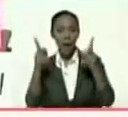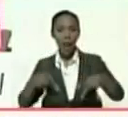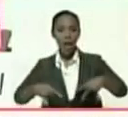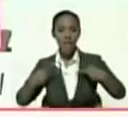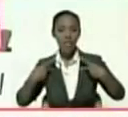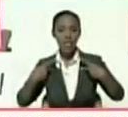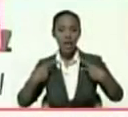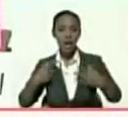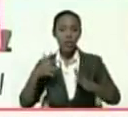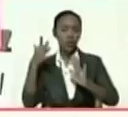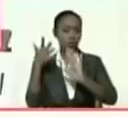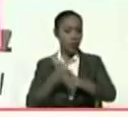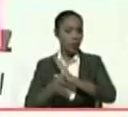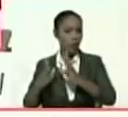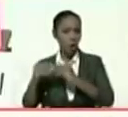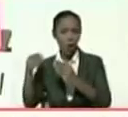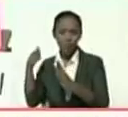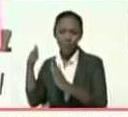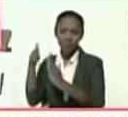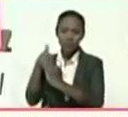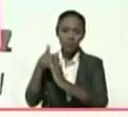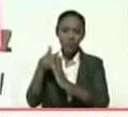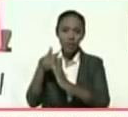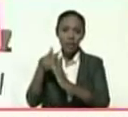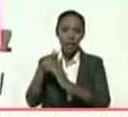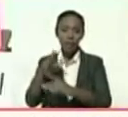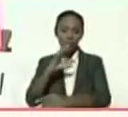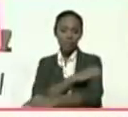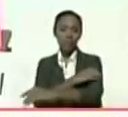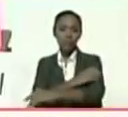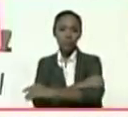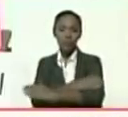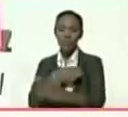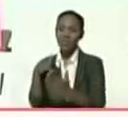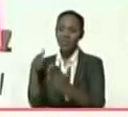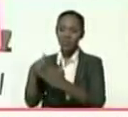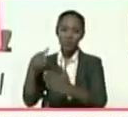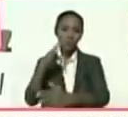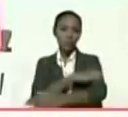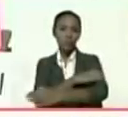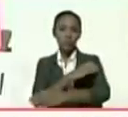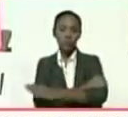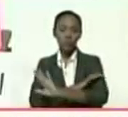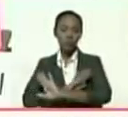sobre todo contra el fascismo. Contra el fascismo.